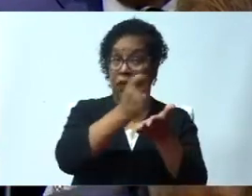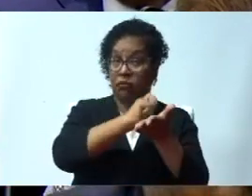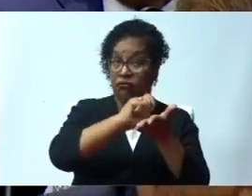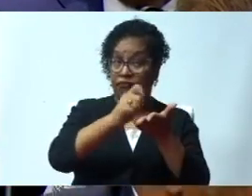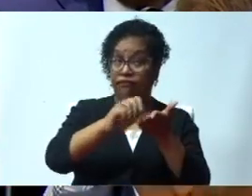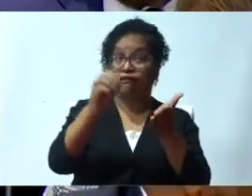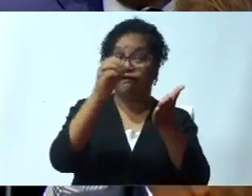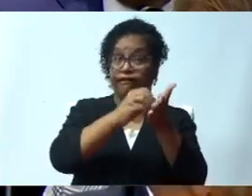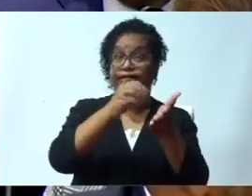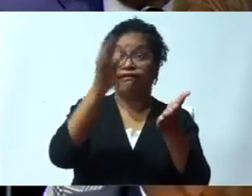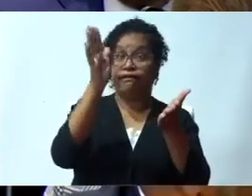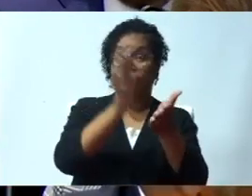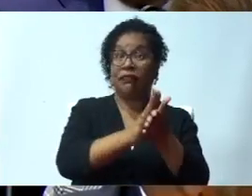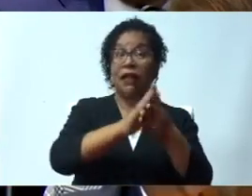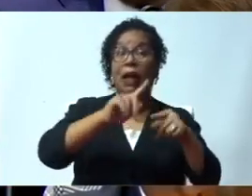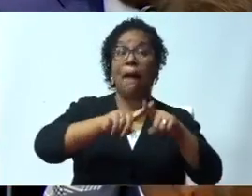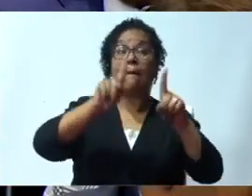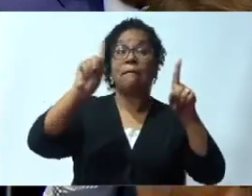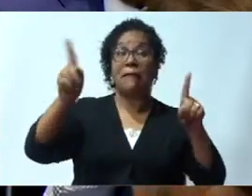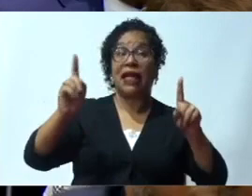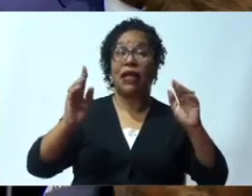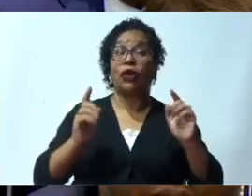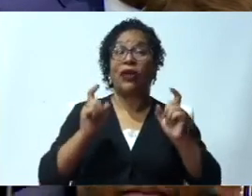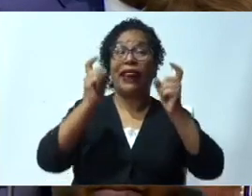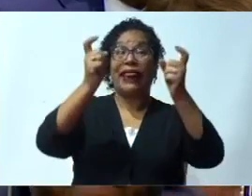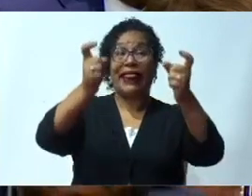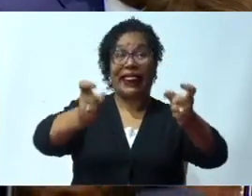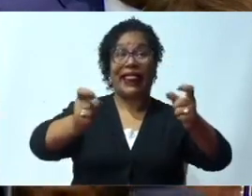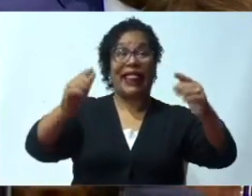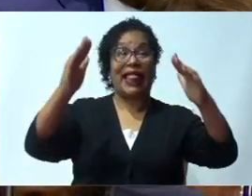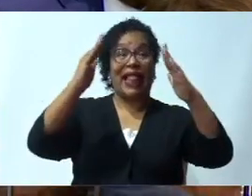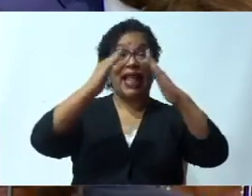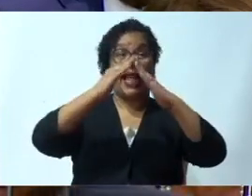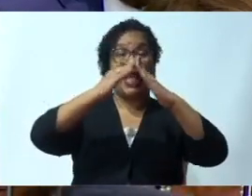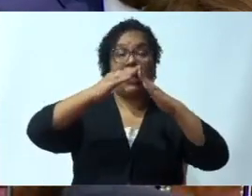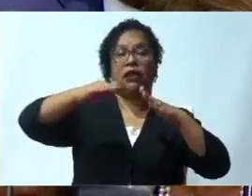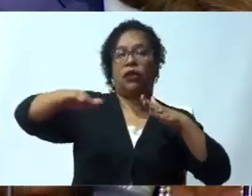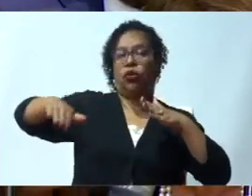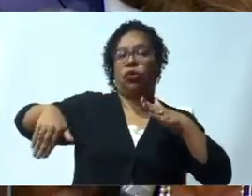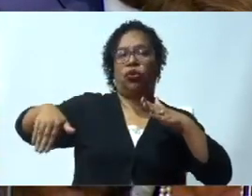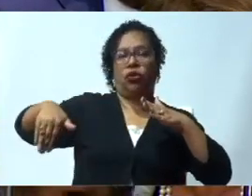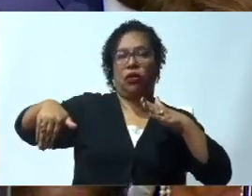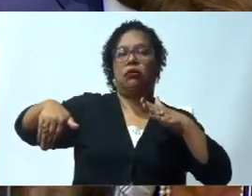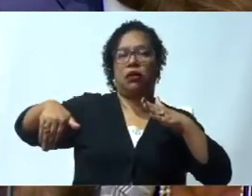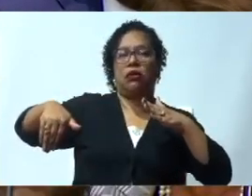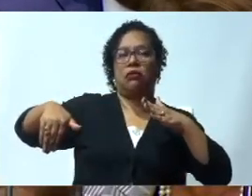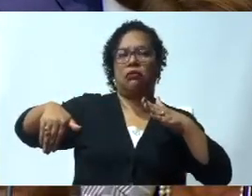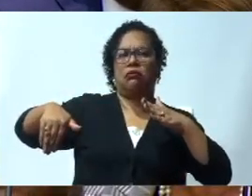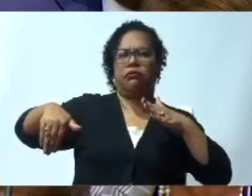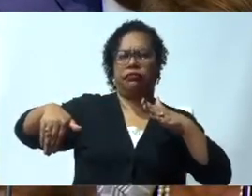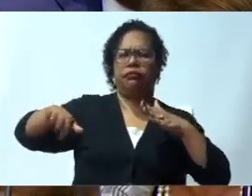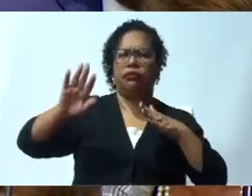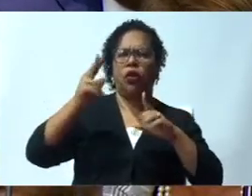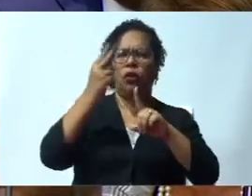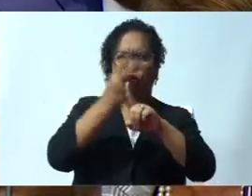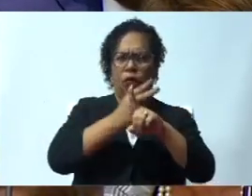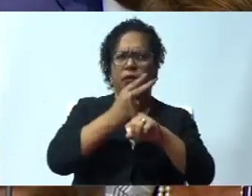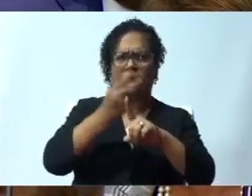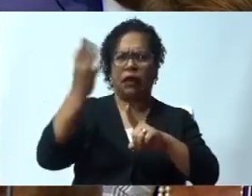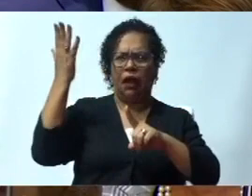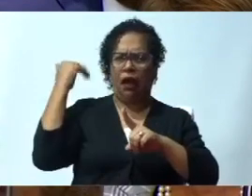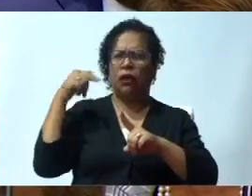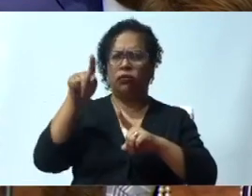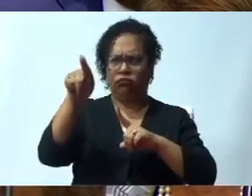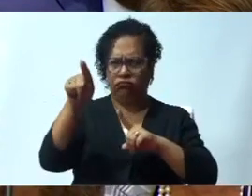no le han sido entregados sus apartamentos. La otra vez usted me puso a hablar con el ministro, el señor Bonilla, y